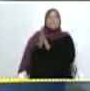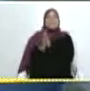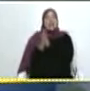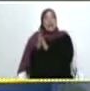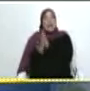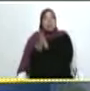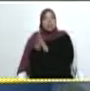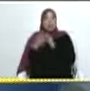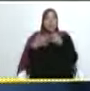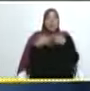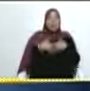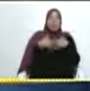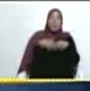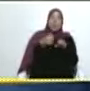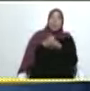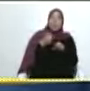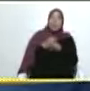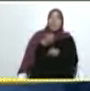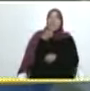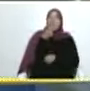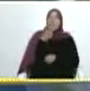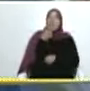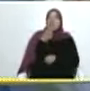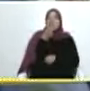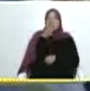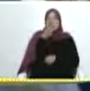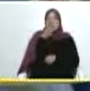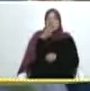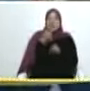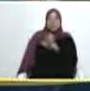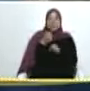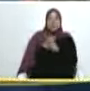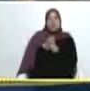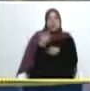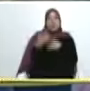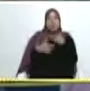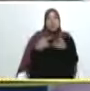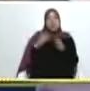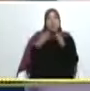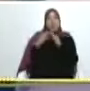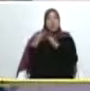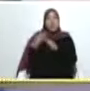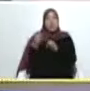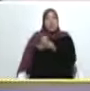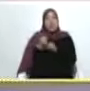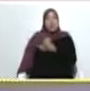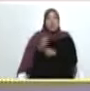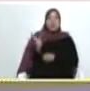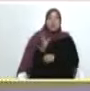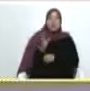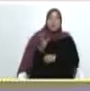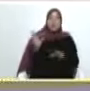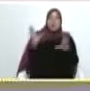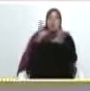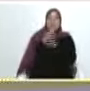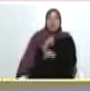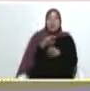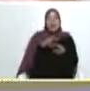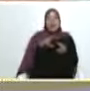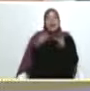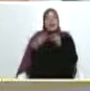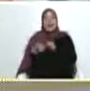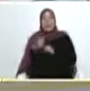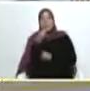humana, por una ciudad verde, habitable, por el derecho del ciudadano y la ciudadana a la ciudad, es una de las